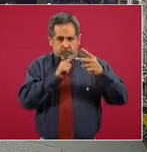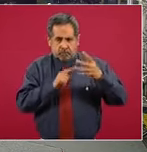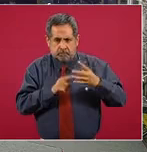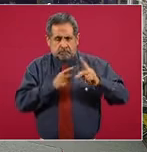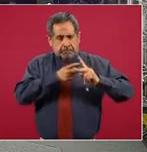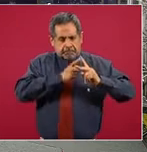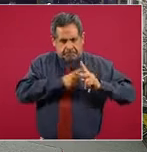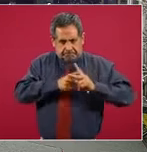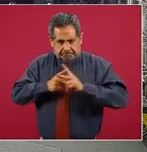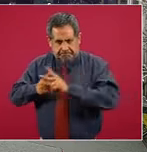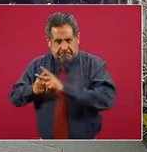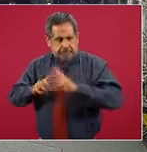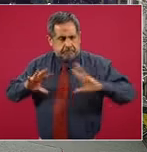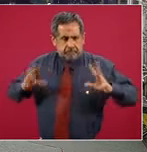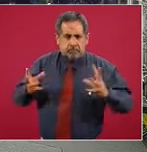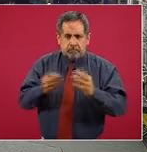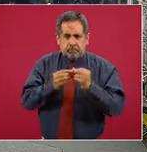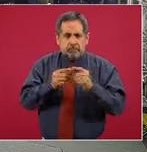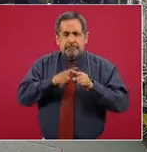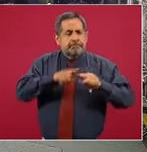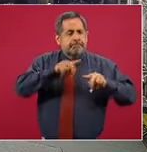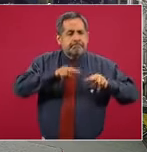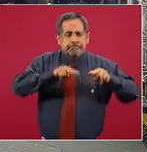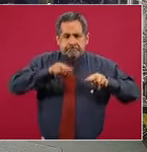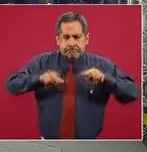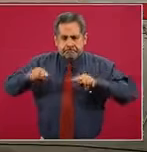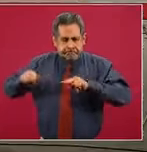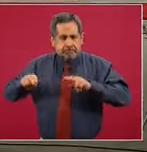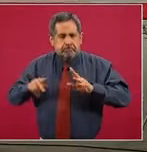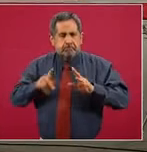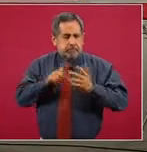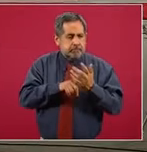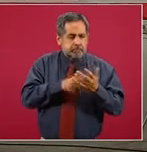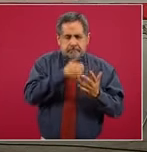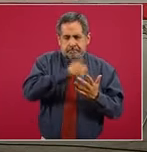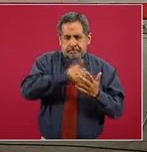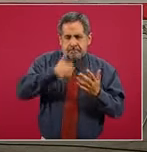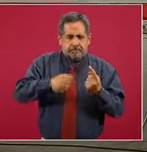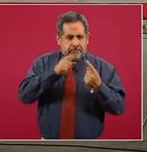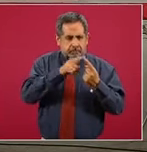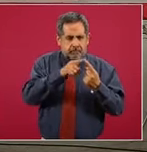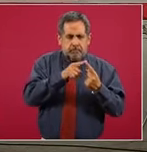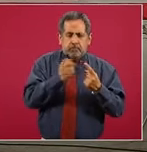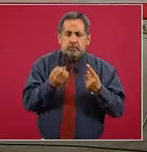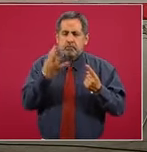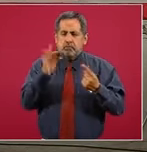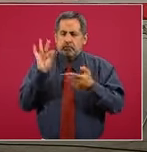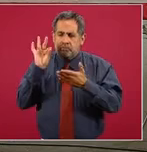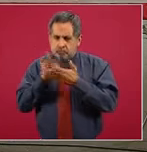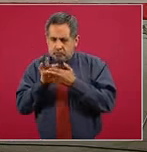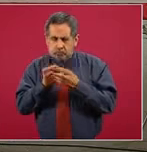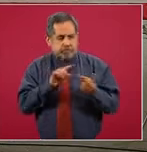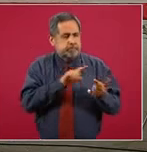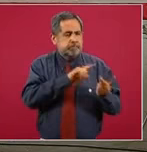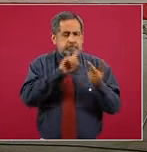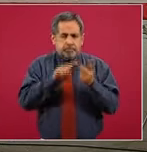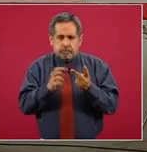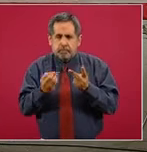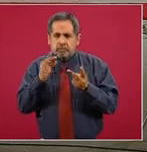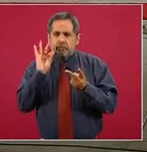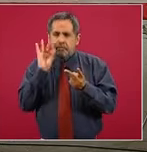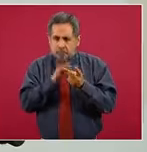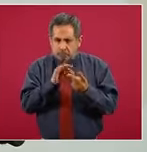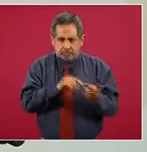tener diferentes niveles y a cada nivel o a cada rango se le da un cardinal, un número,